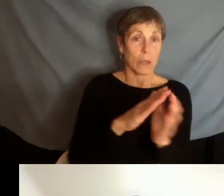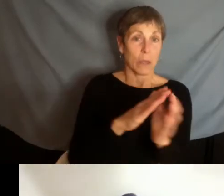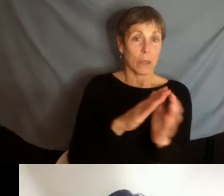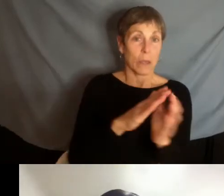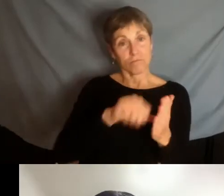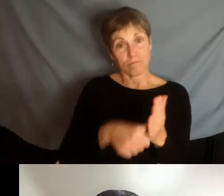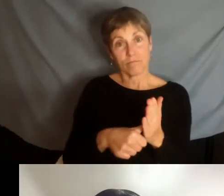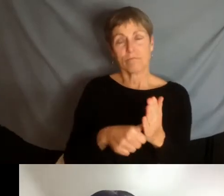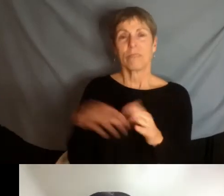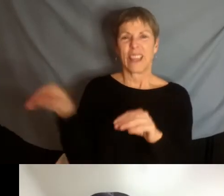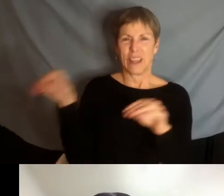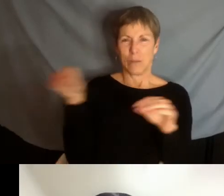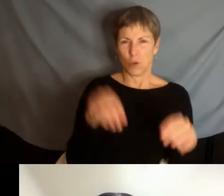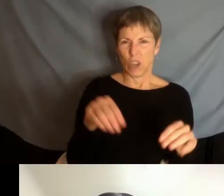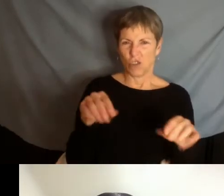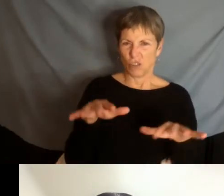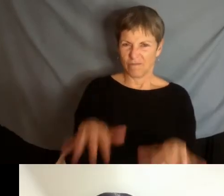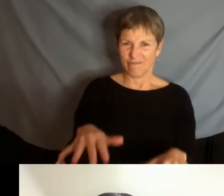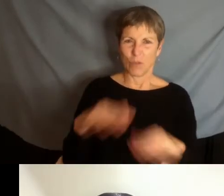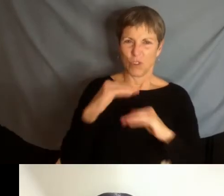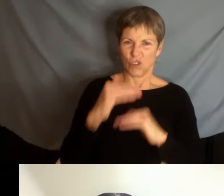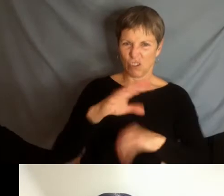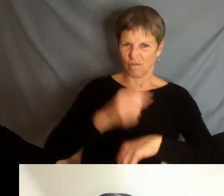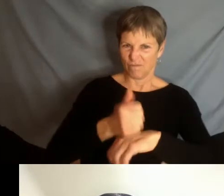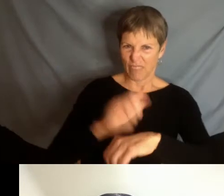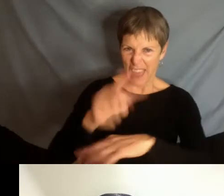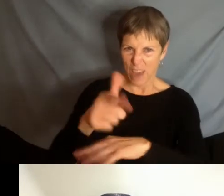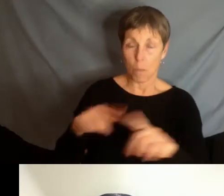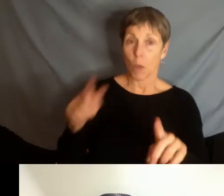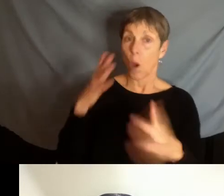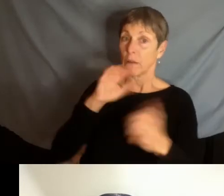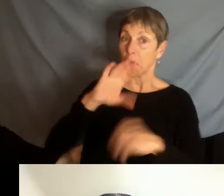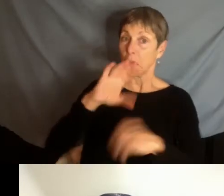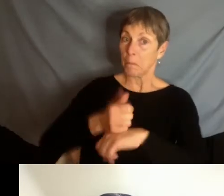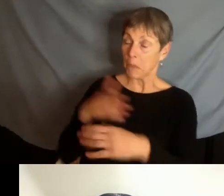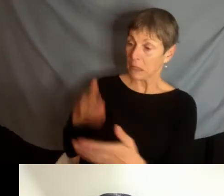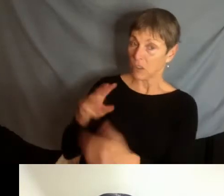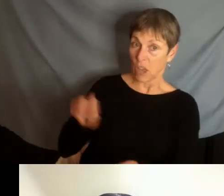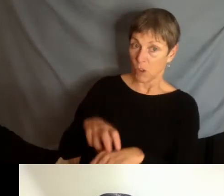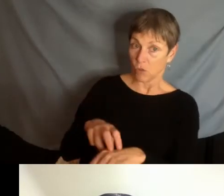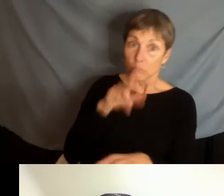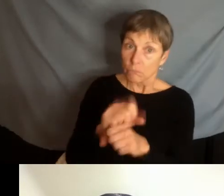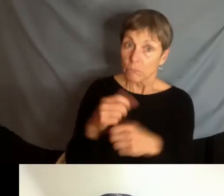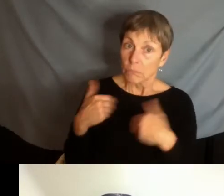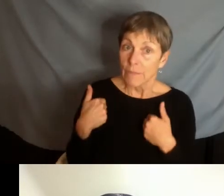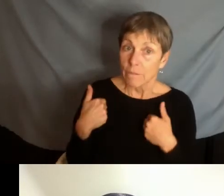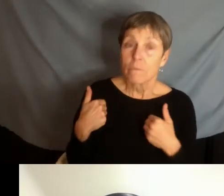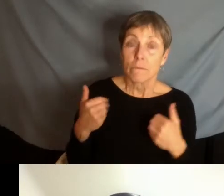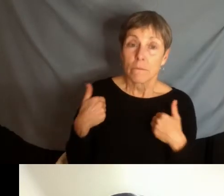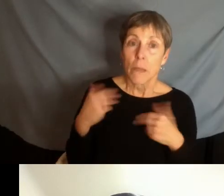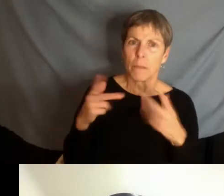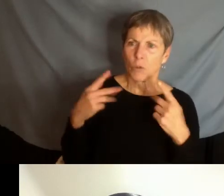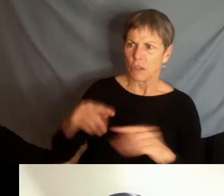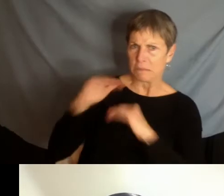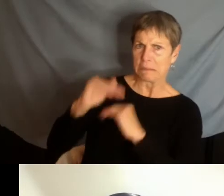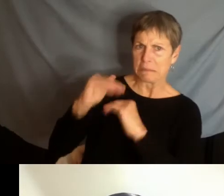en mi libro me enfoco en la inmigración y sus restricciones que sí fueron puestas en efecto. Pero puedo decir algo. Definitivamente hubo